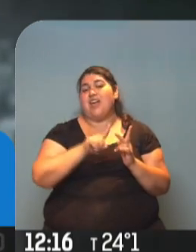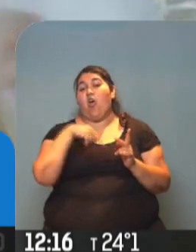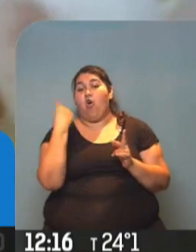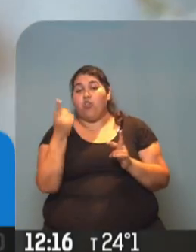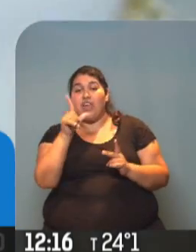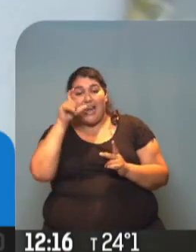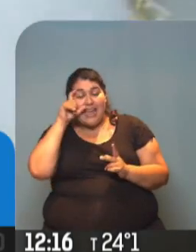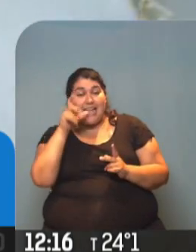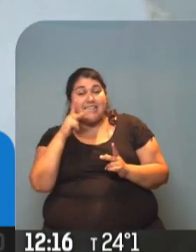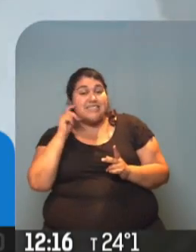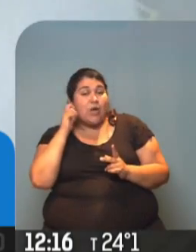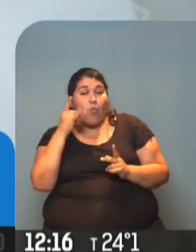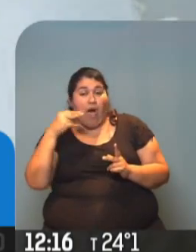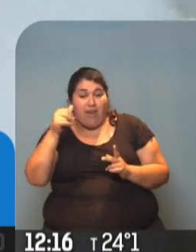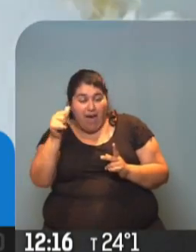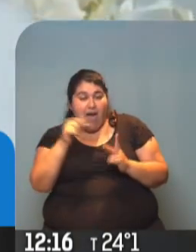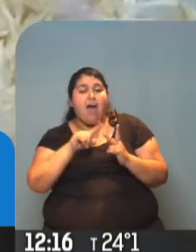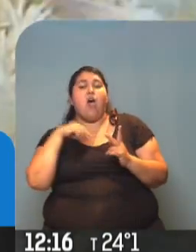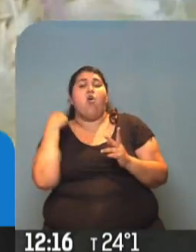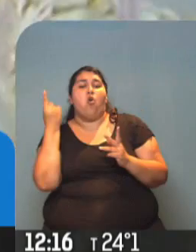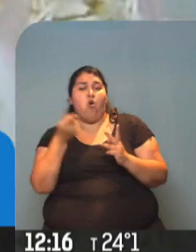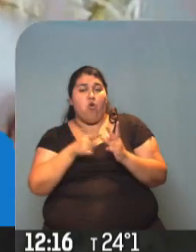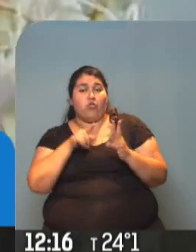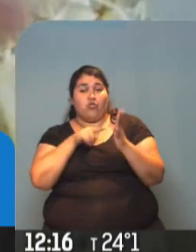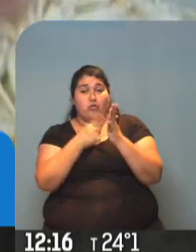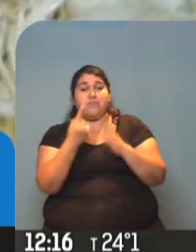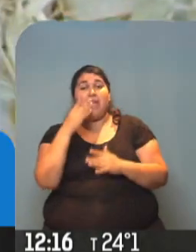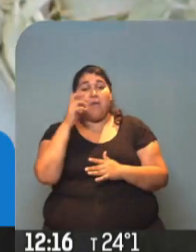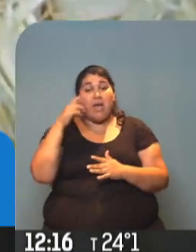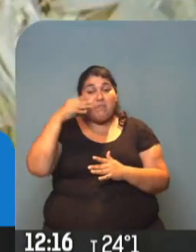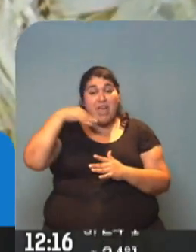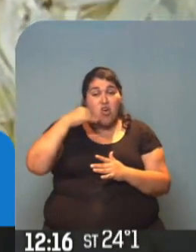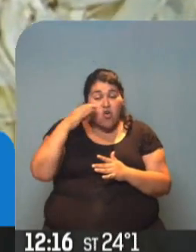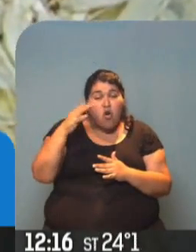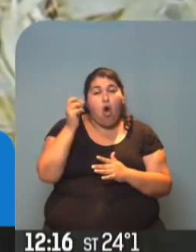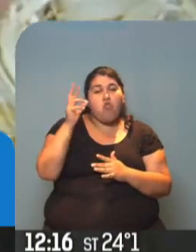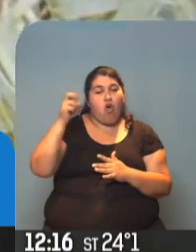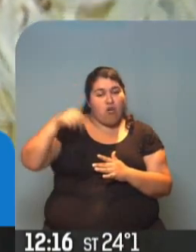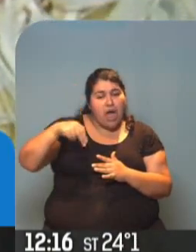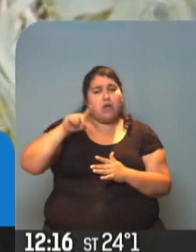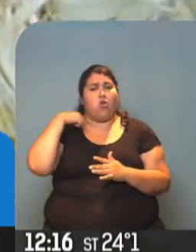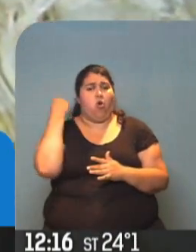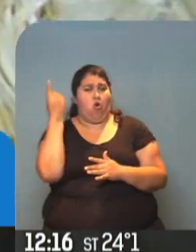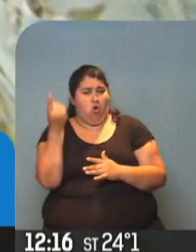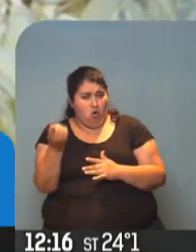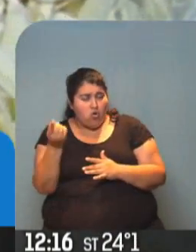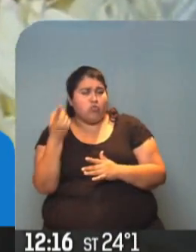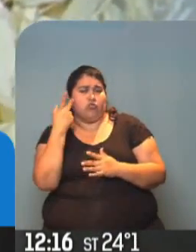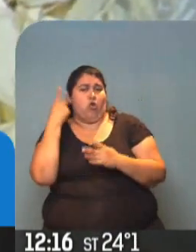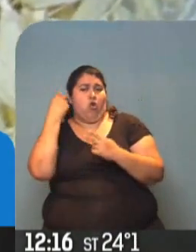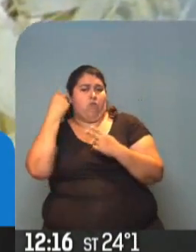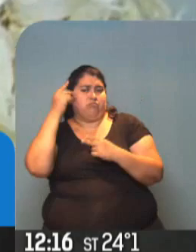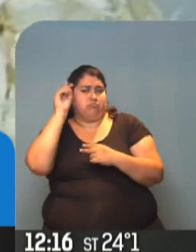Lechiguana y el La Plata. En el norte del país la variante Orán y Bermejo y en Misiones el Juquitiba importado desde